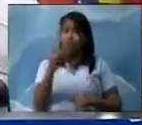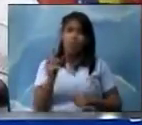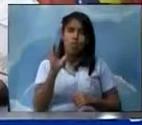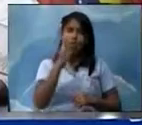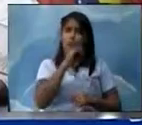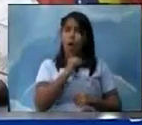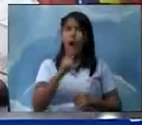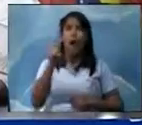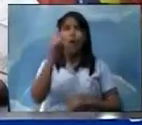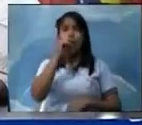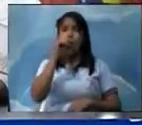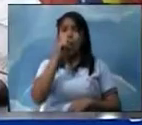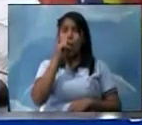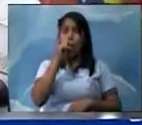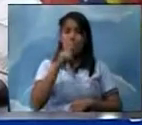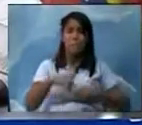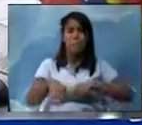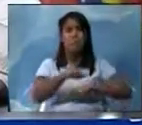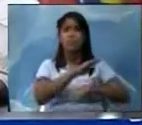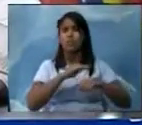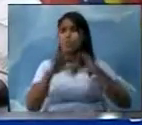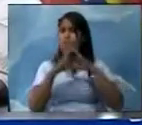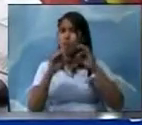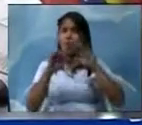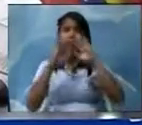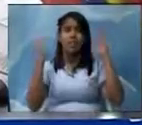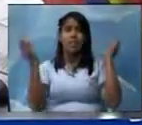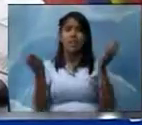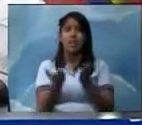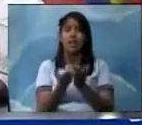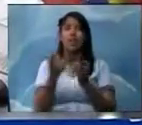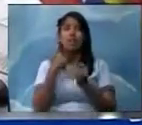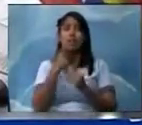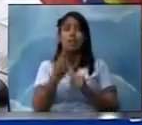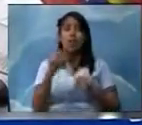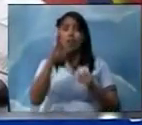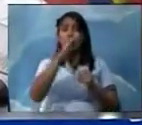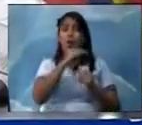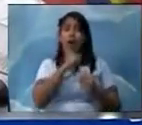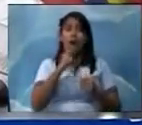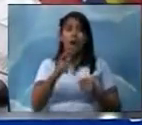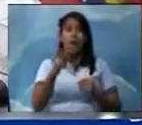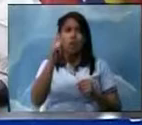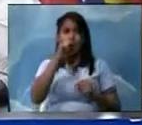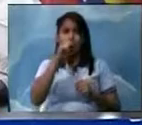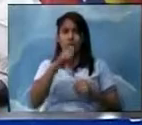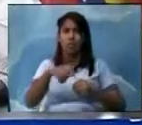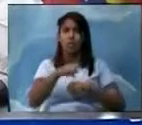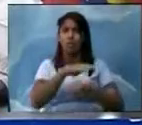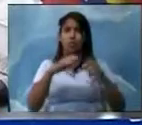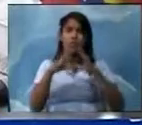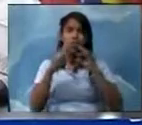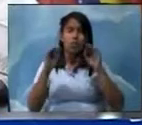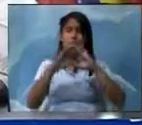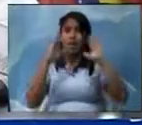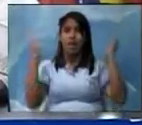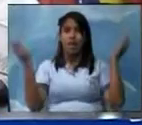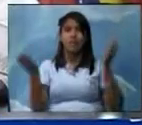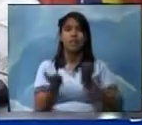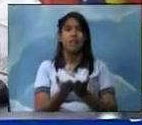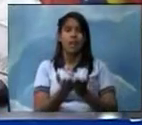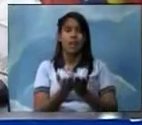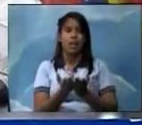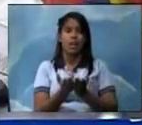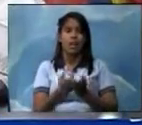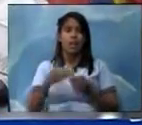hay hombre sobre la Tierra Oiga No hay hombre sobre la